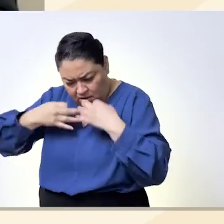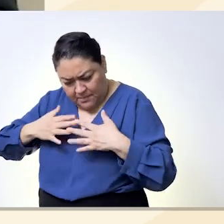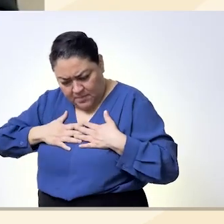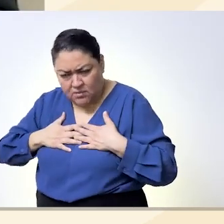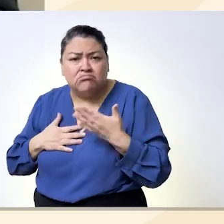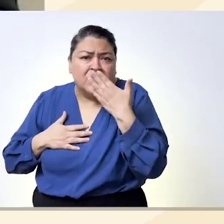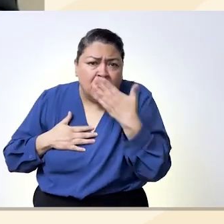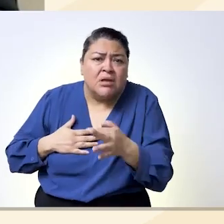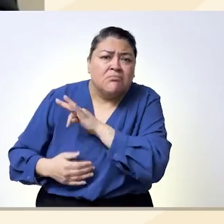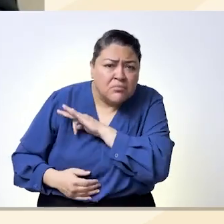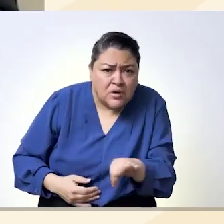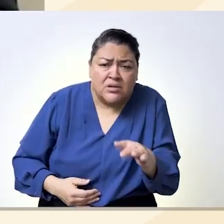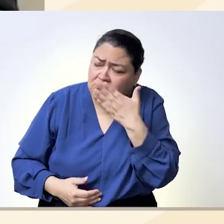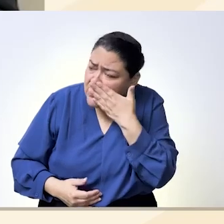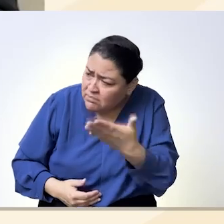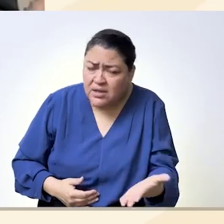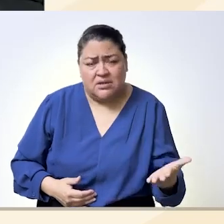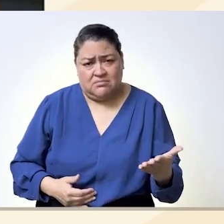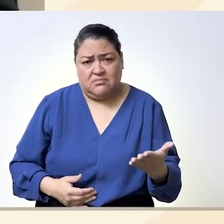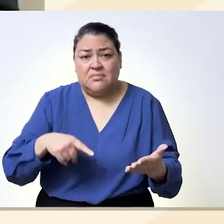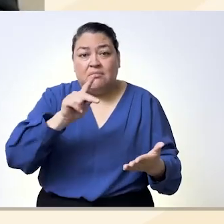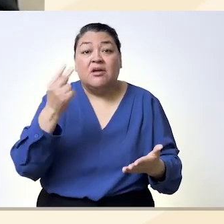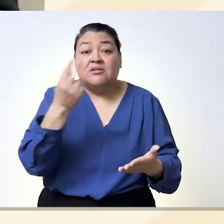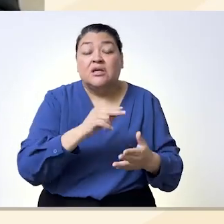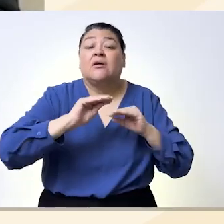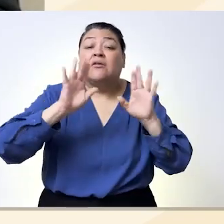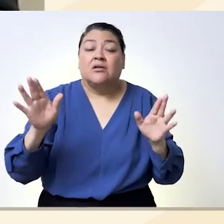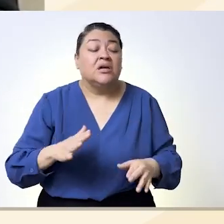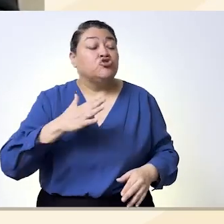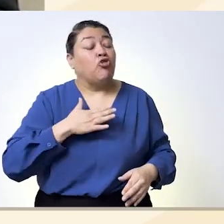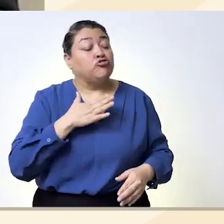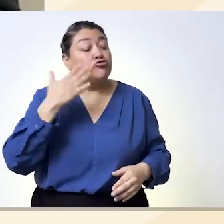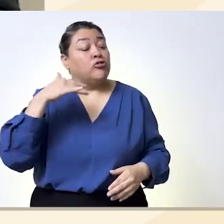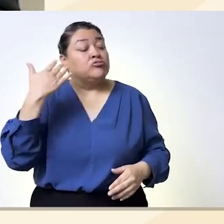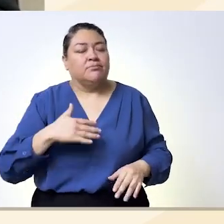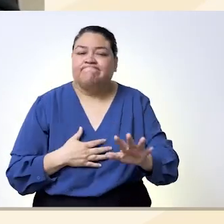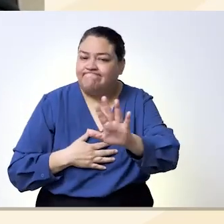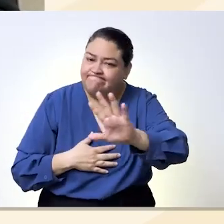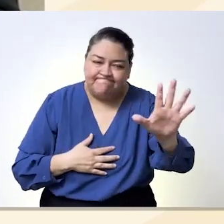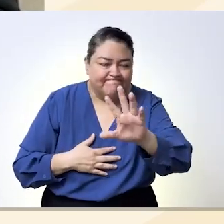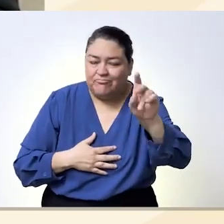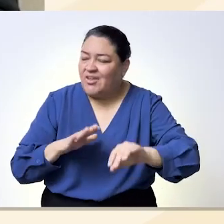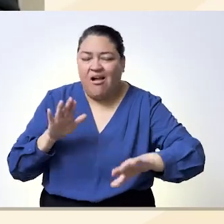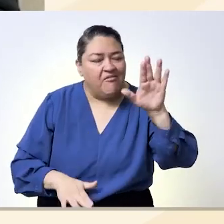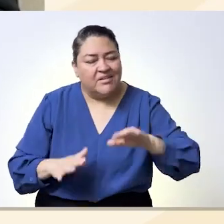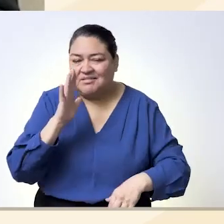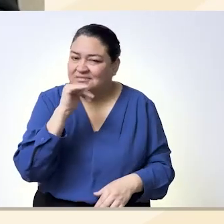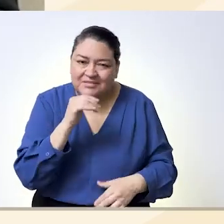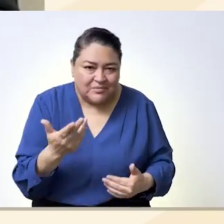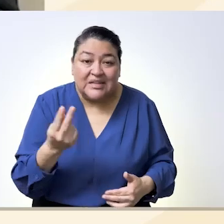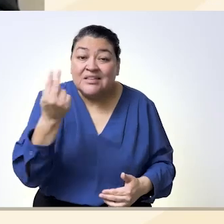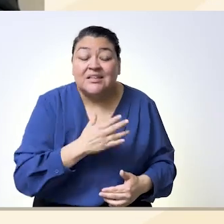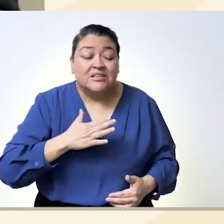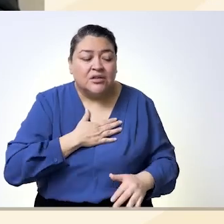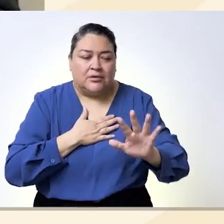en el tratar de ser progres y decir, no, yo acá todo, no, hay veces que no puedes. Y que toca más bien decir, ahorita no toca acompañar,